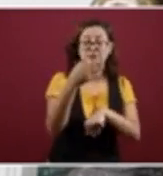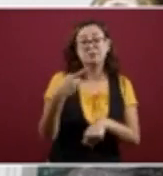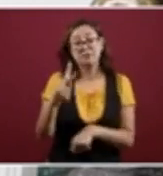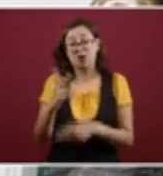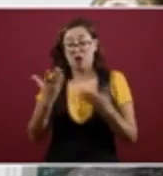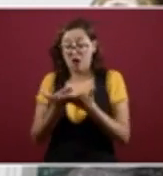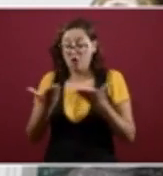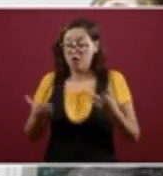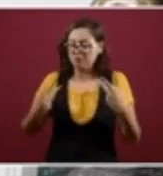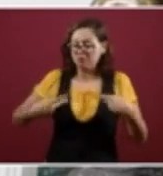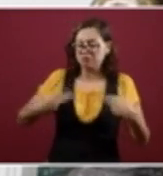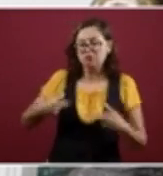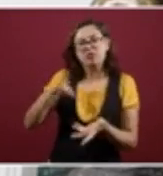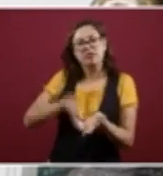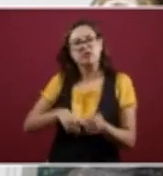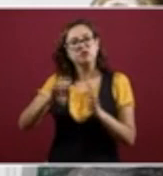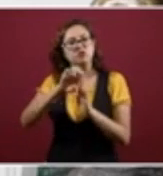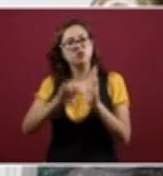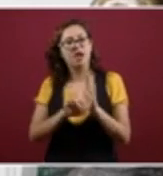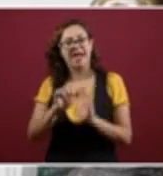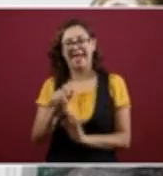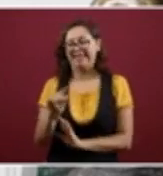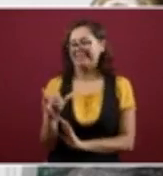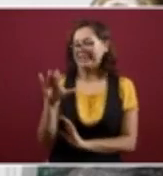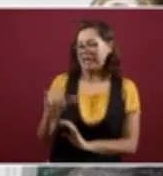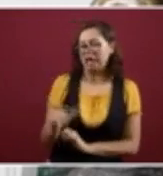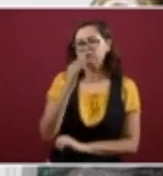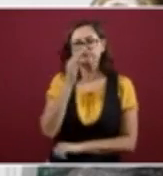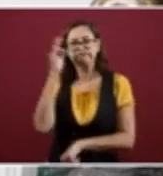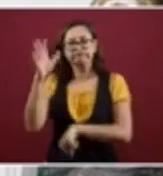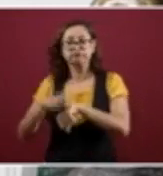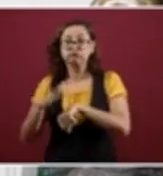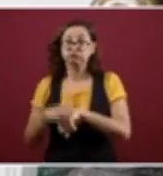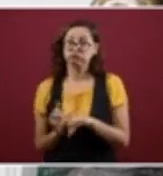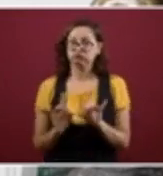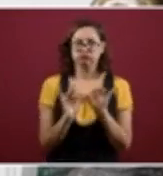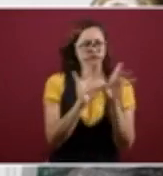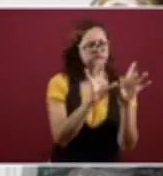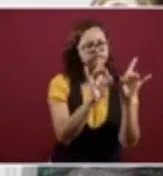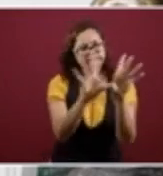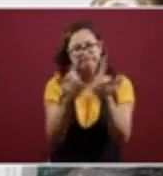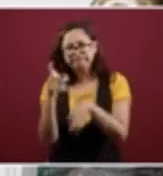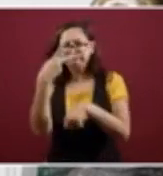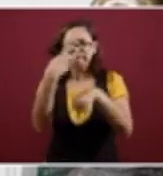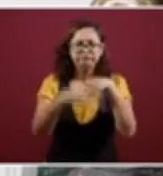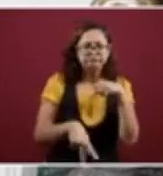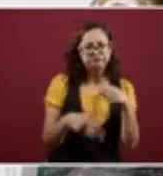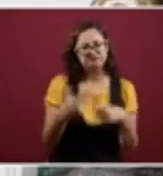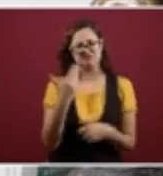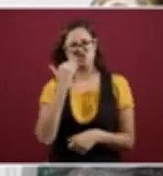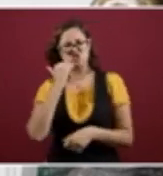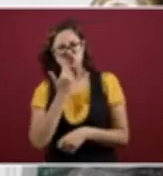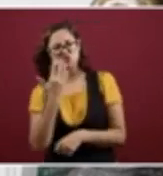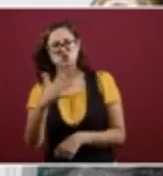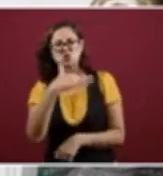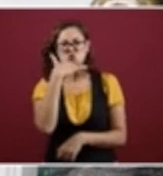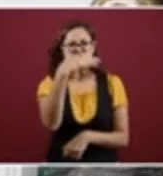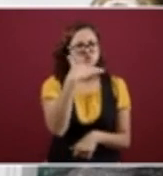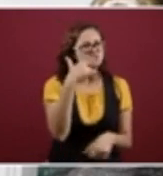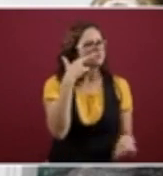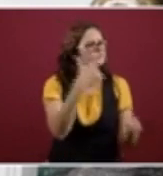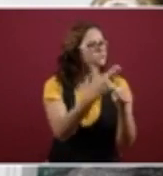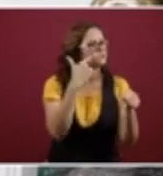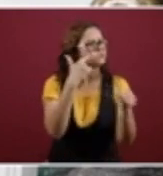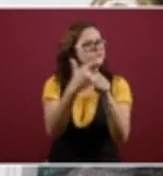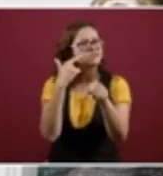Tenemos que estar pendientes de los peligros, de las irregularidades y de los casos de corrupción que tenemos que